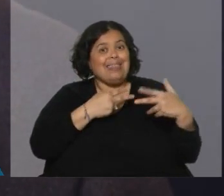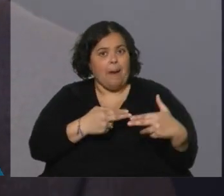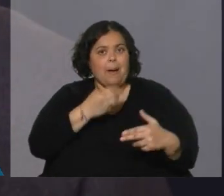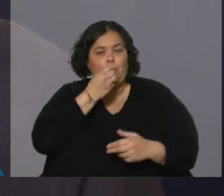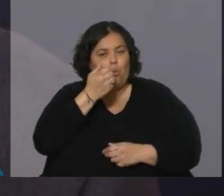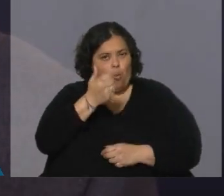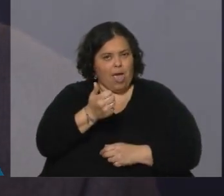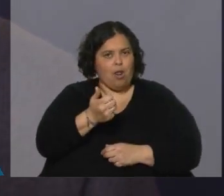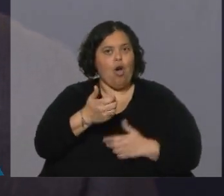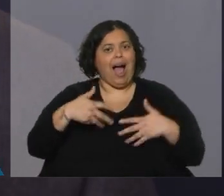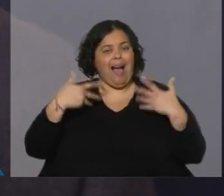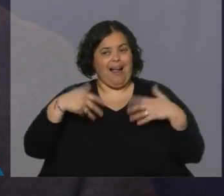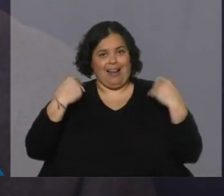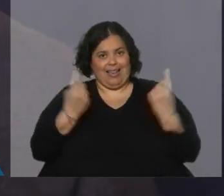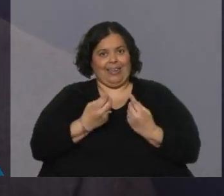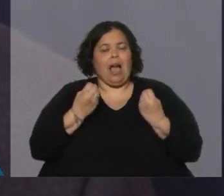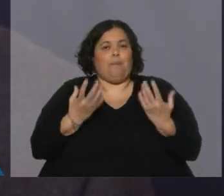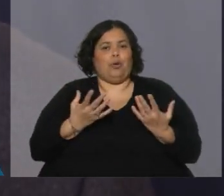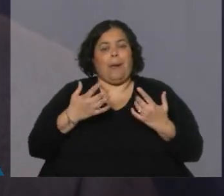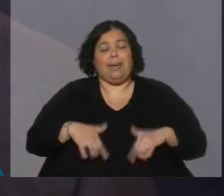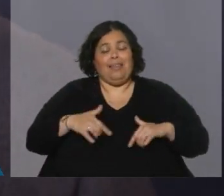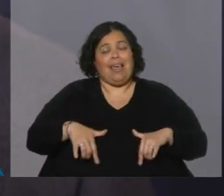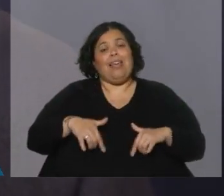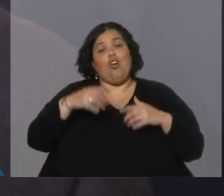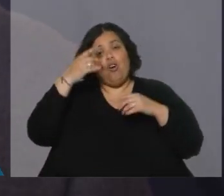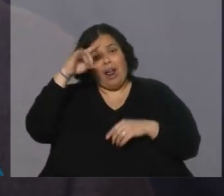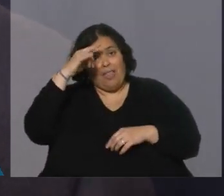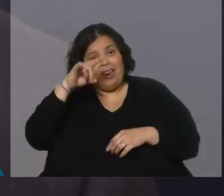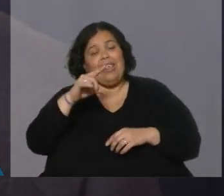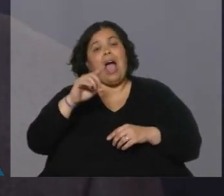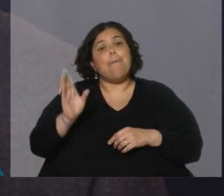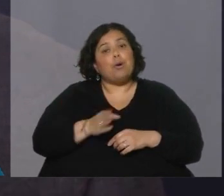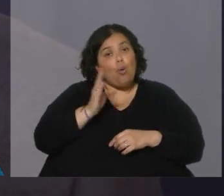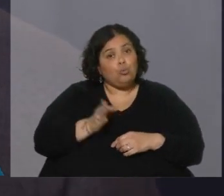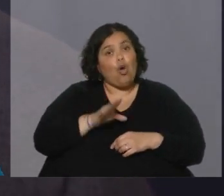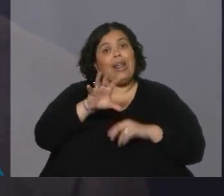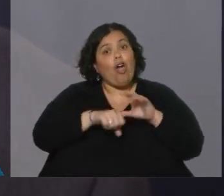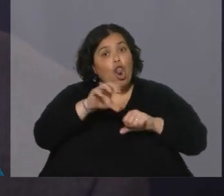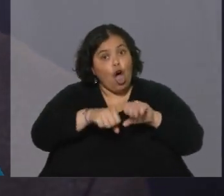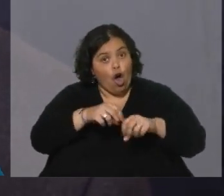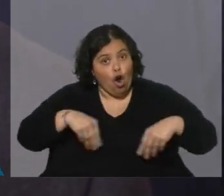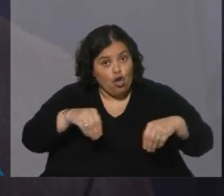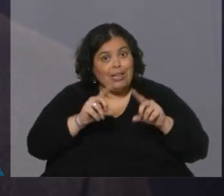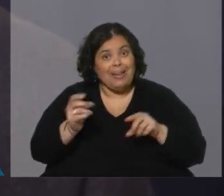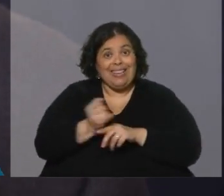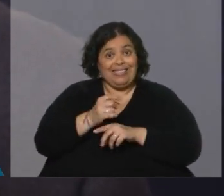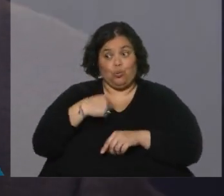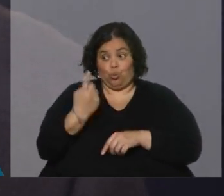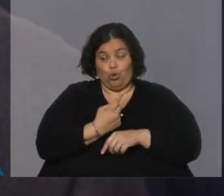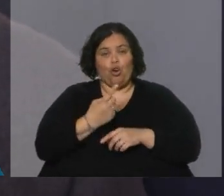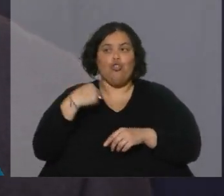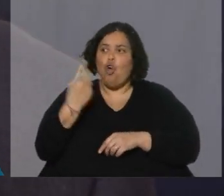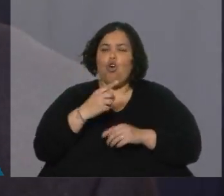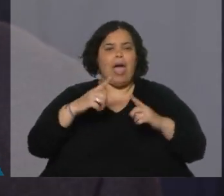tanto el Ministerio de ganadería como de los productores los colonos Como así también toda la institución estaban esperando